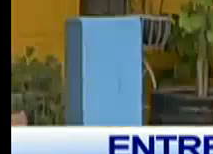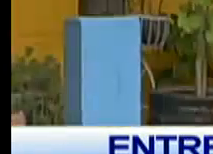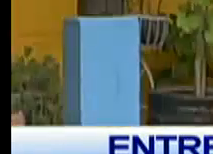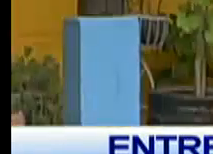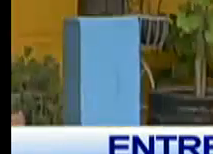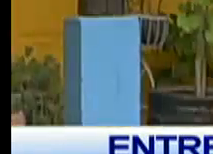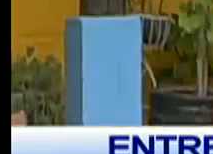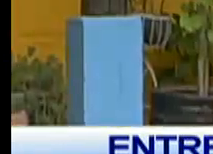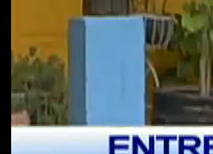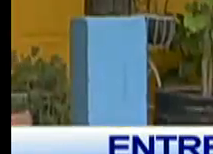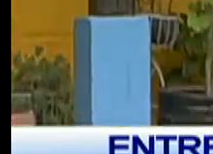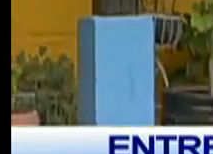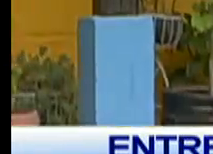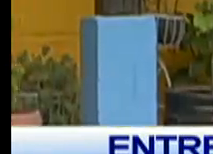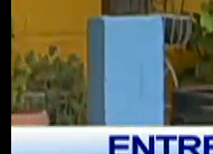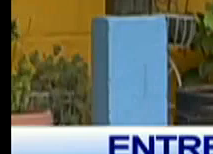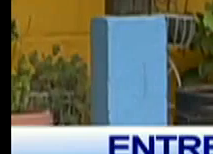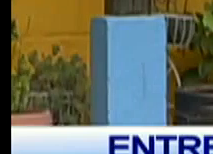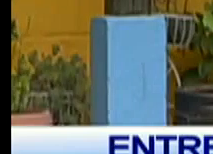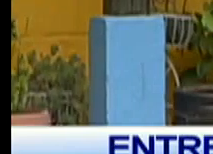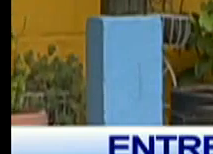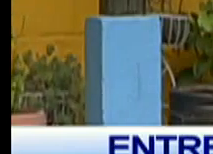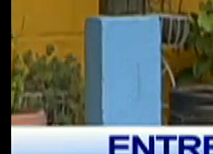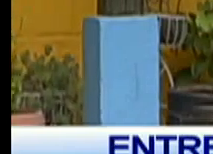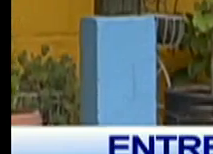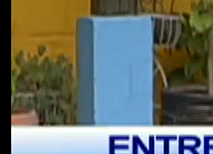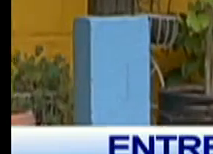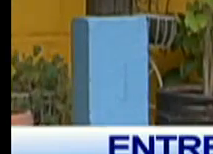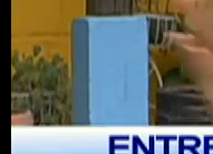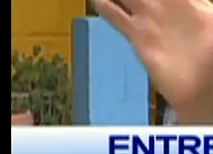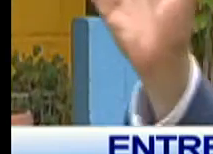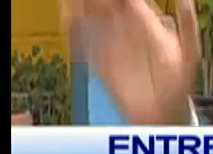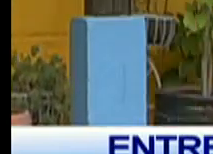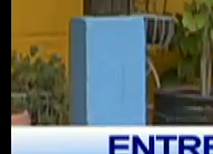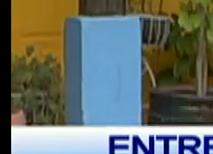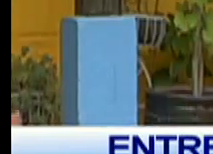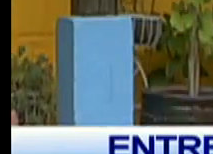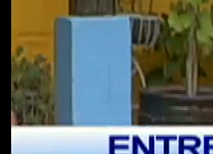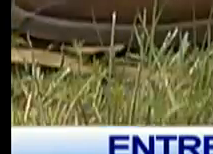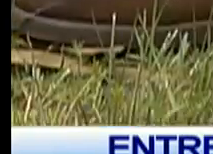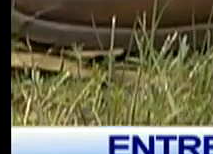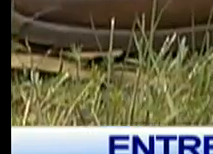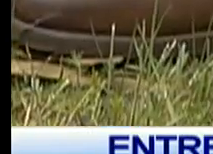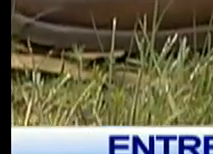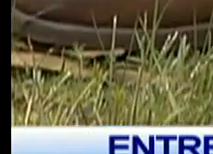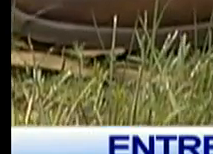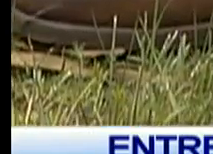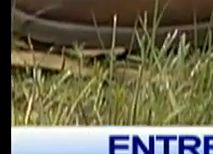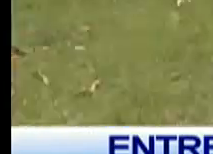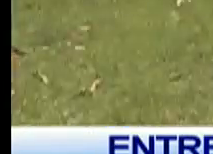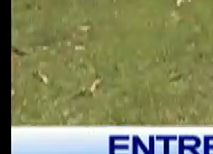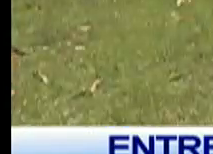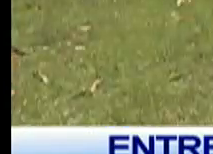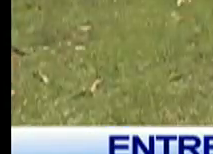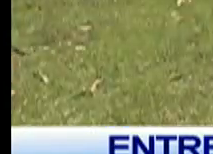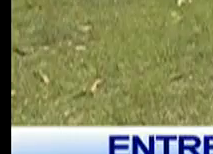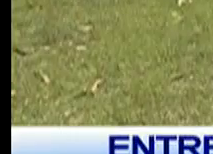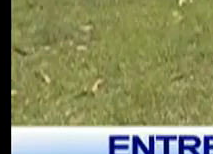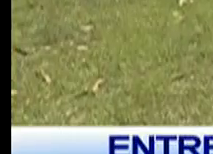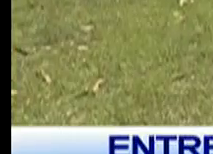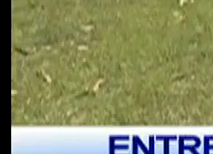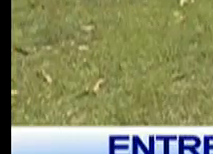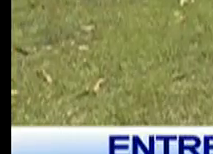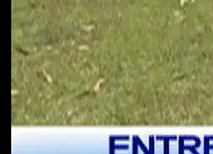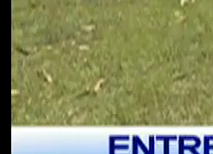Suma, Andrés Páez. Conoceremos su lado humano y familiar y además responderá todas